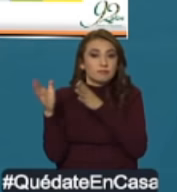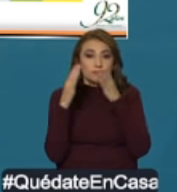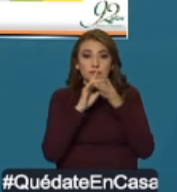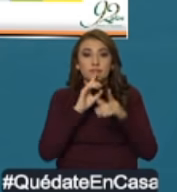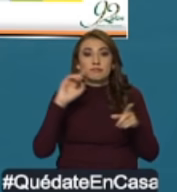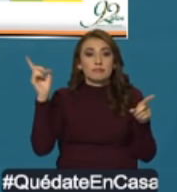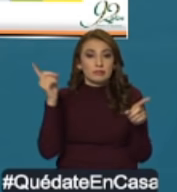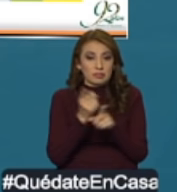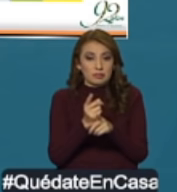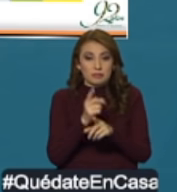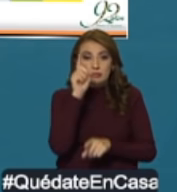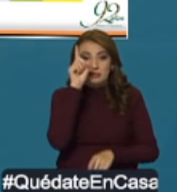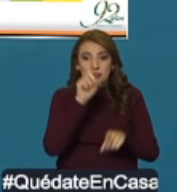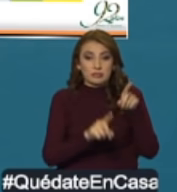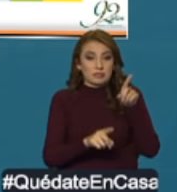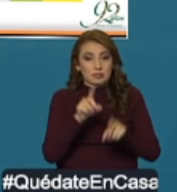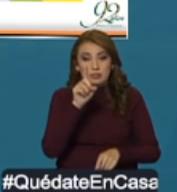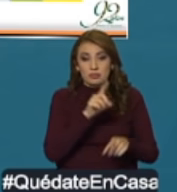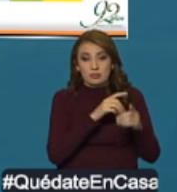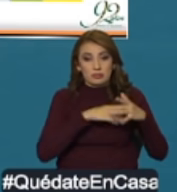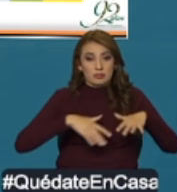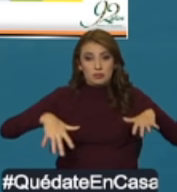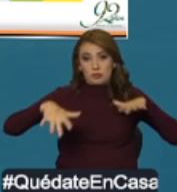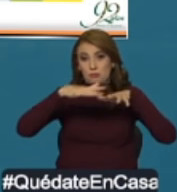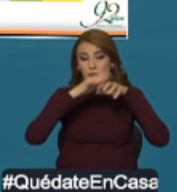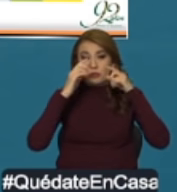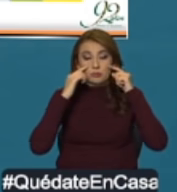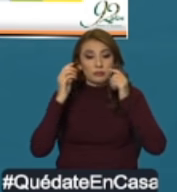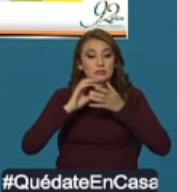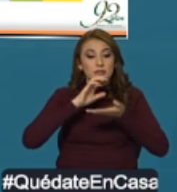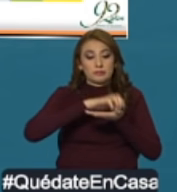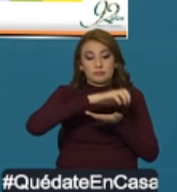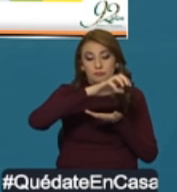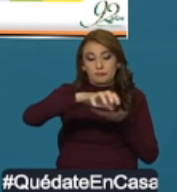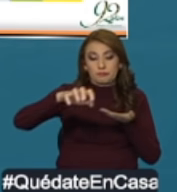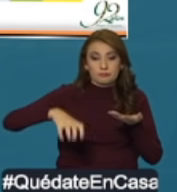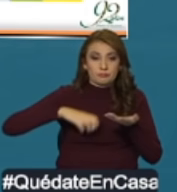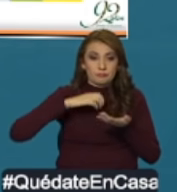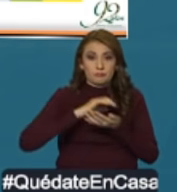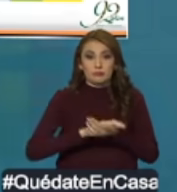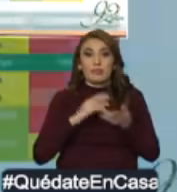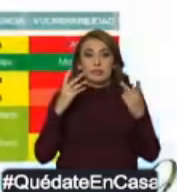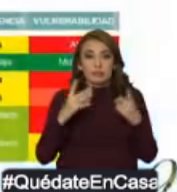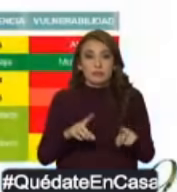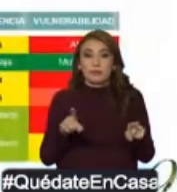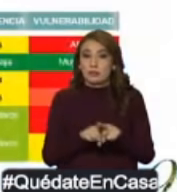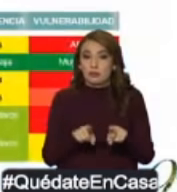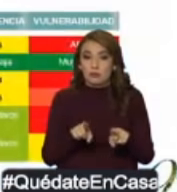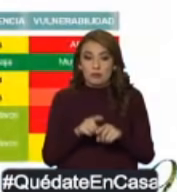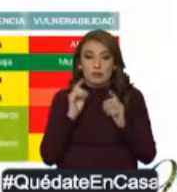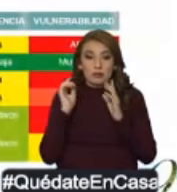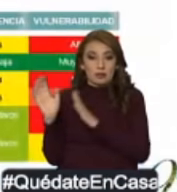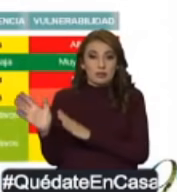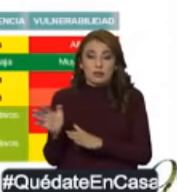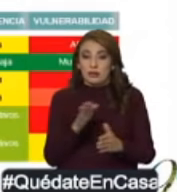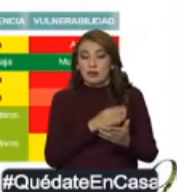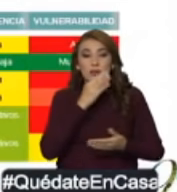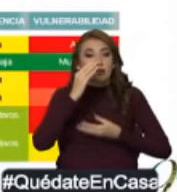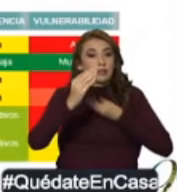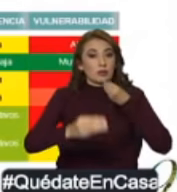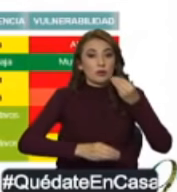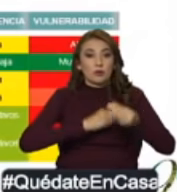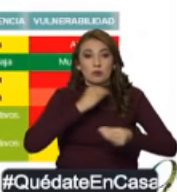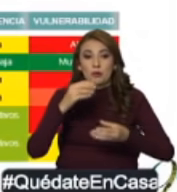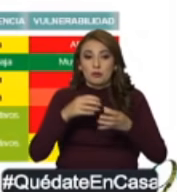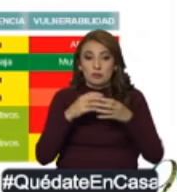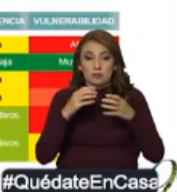definitivamente están en un escenario de movilidad entre cantones que están muy infectados, medianamente infectados y que tienen alta presión,